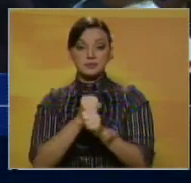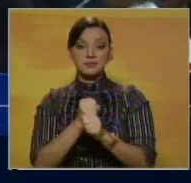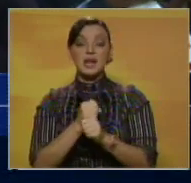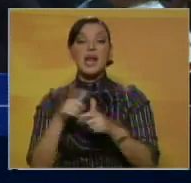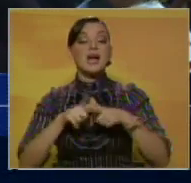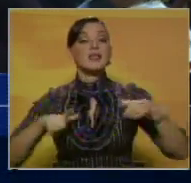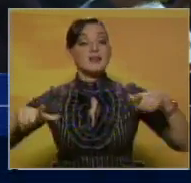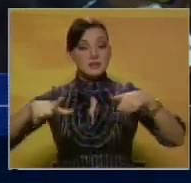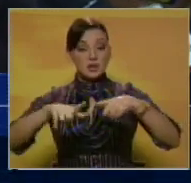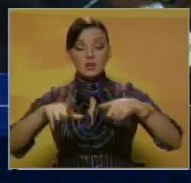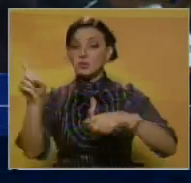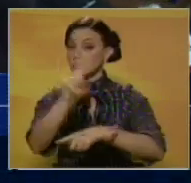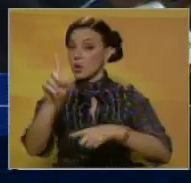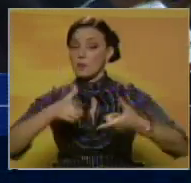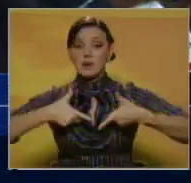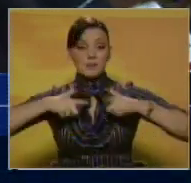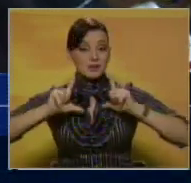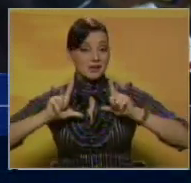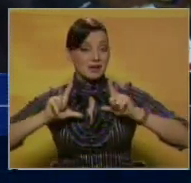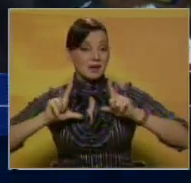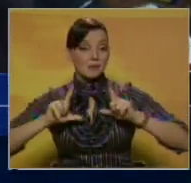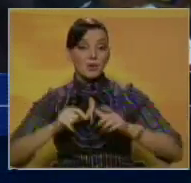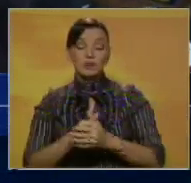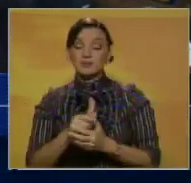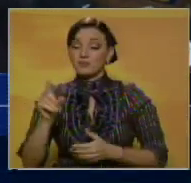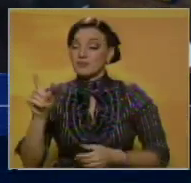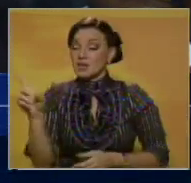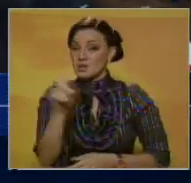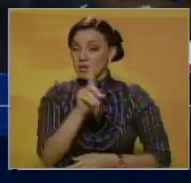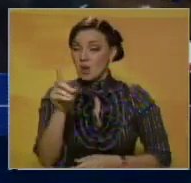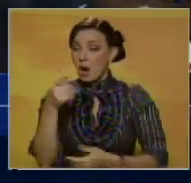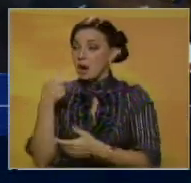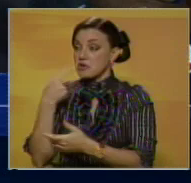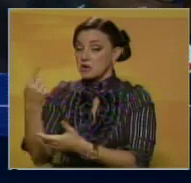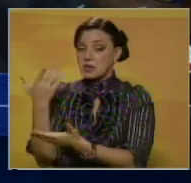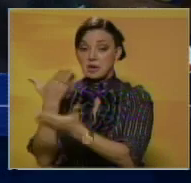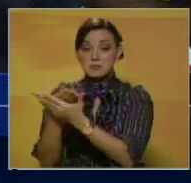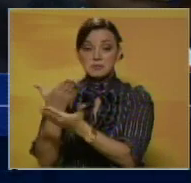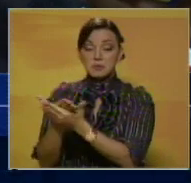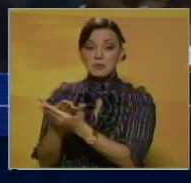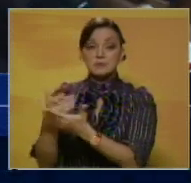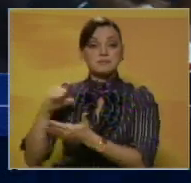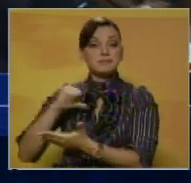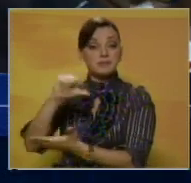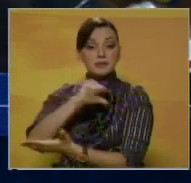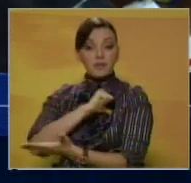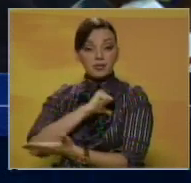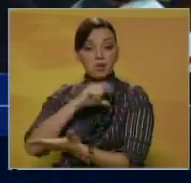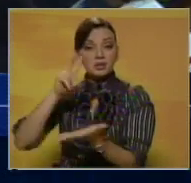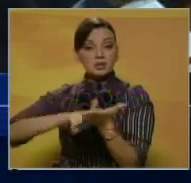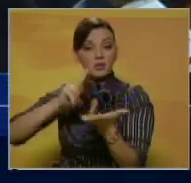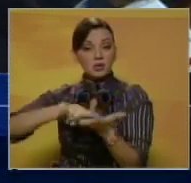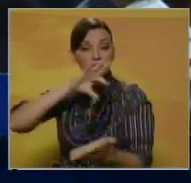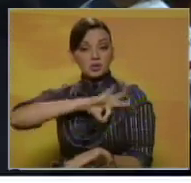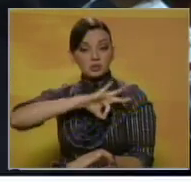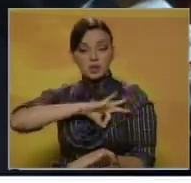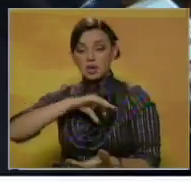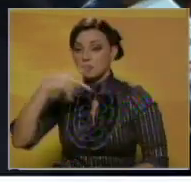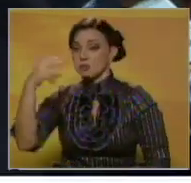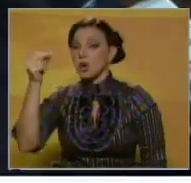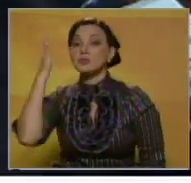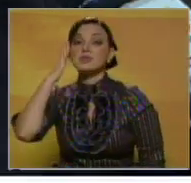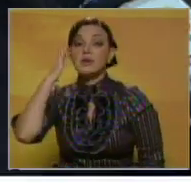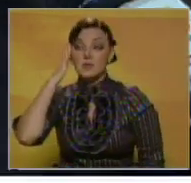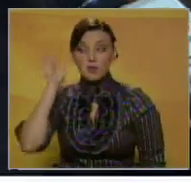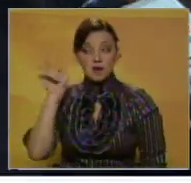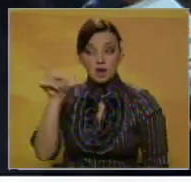vamos a permitir bajo ningún concepto y bajo ningún argumento que sea privatizado la seguridad social porque sabemos los intereses